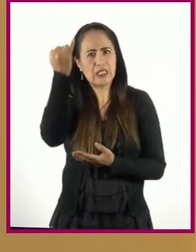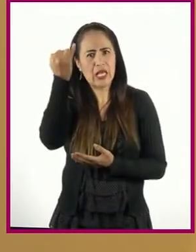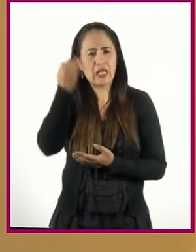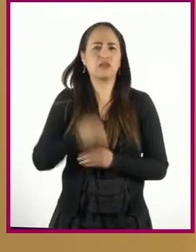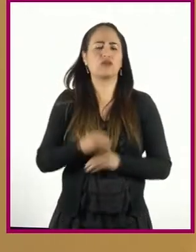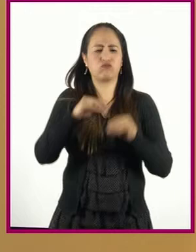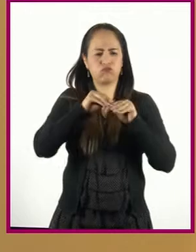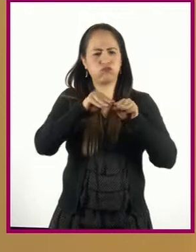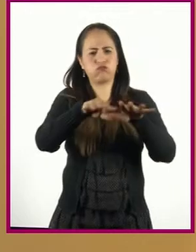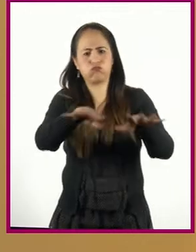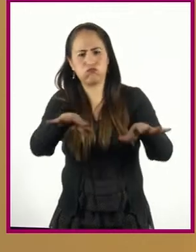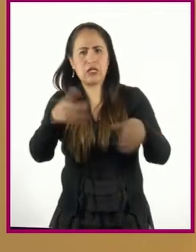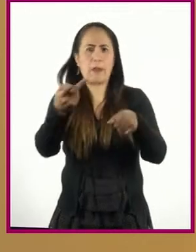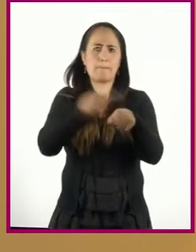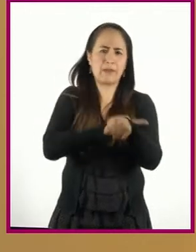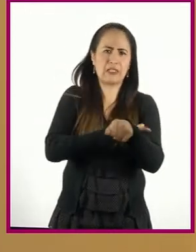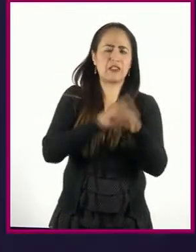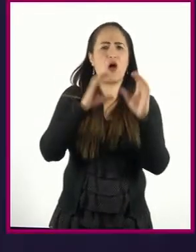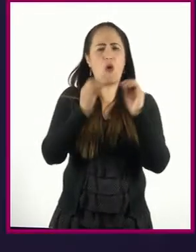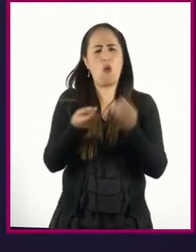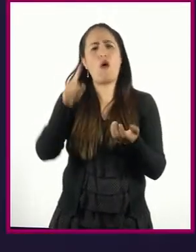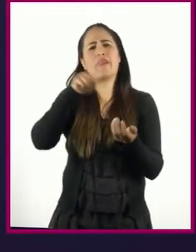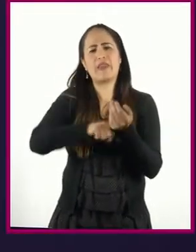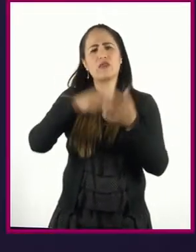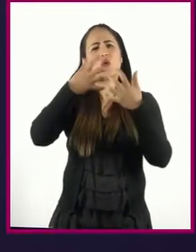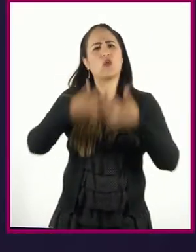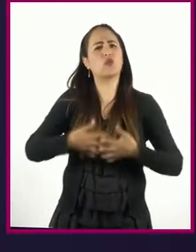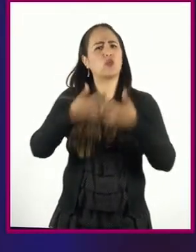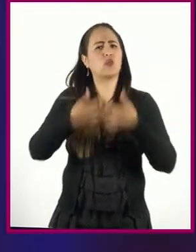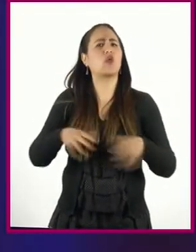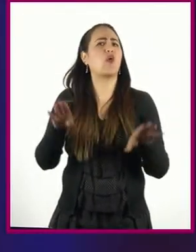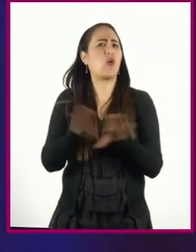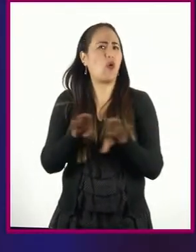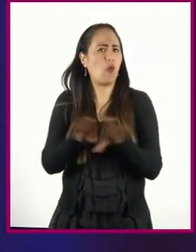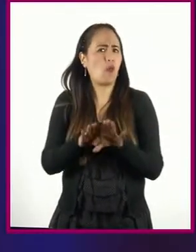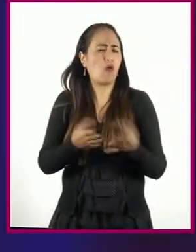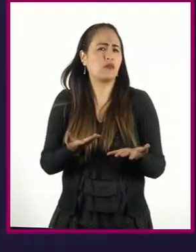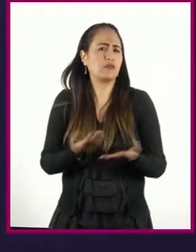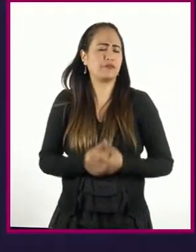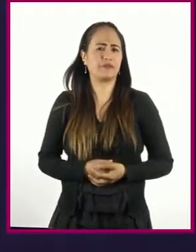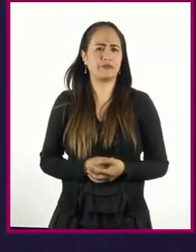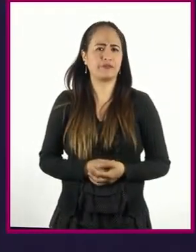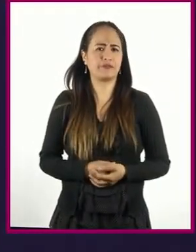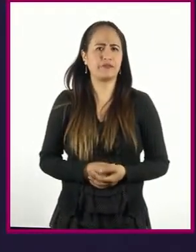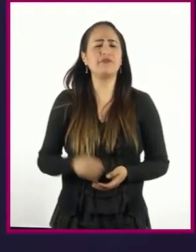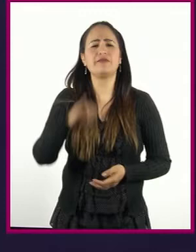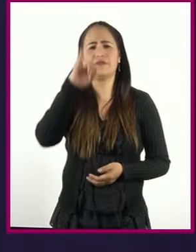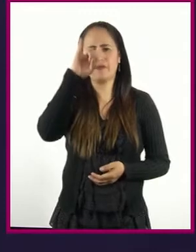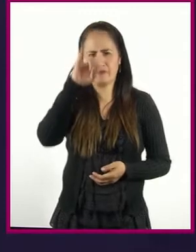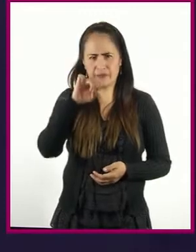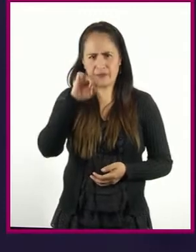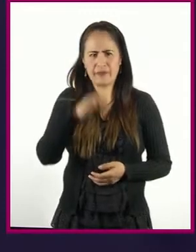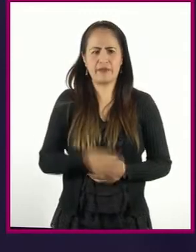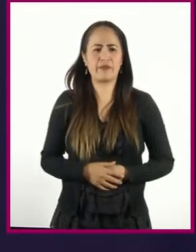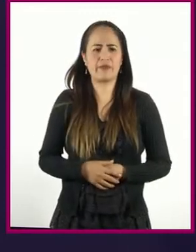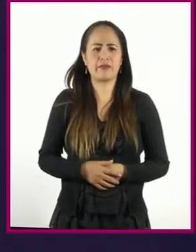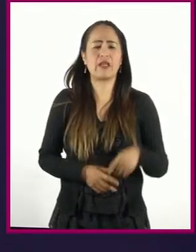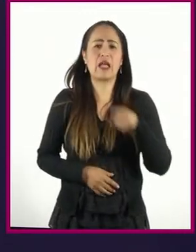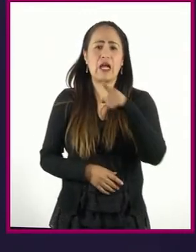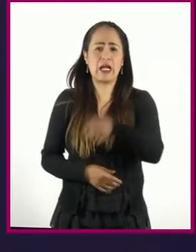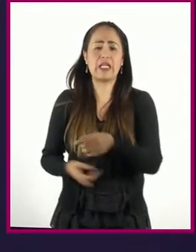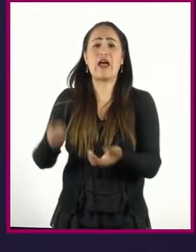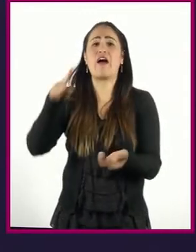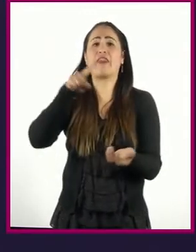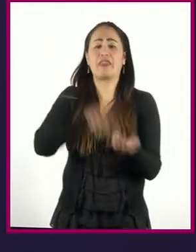o simplemente a cómo funcionan. Así es, Leslie. Antes de hablar sobre cómo es que logra